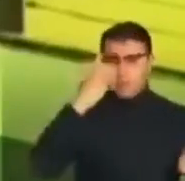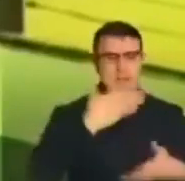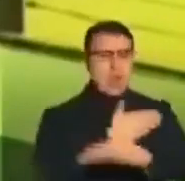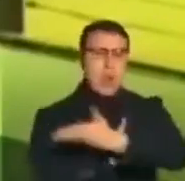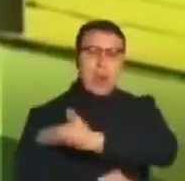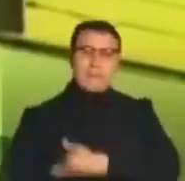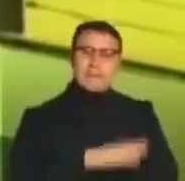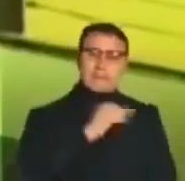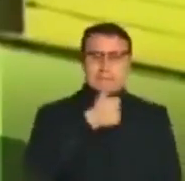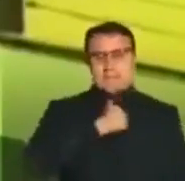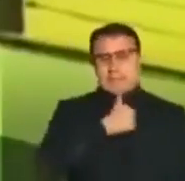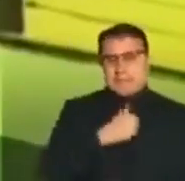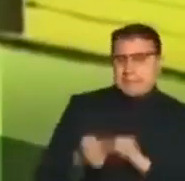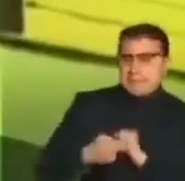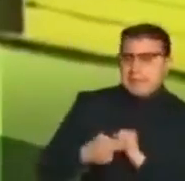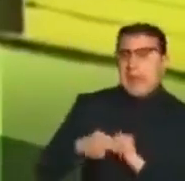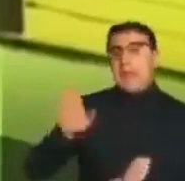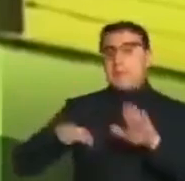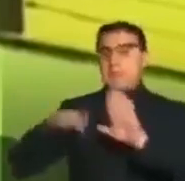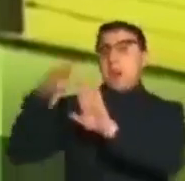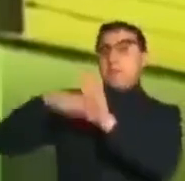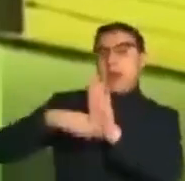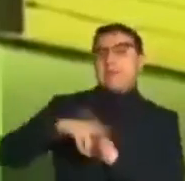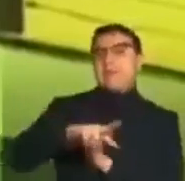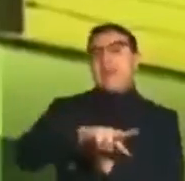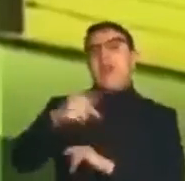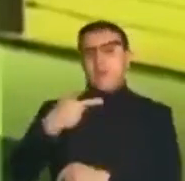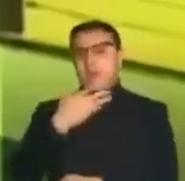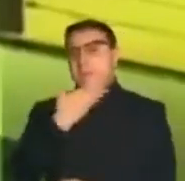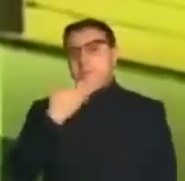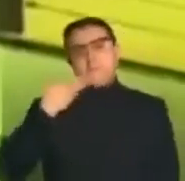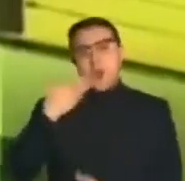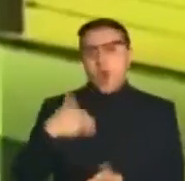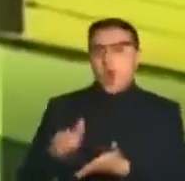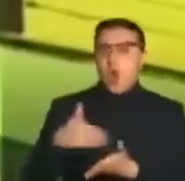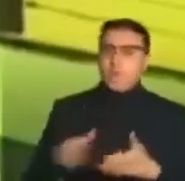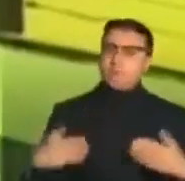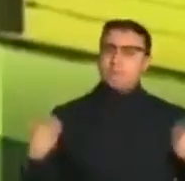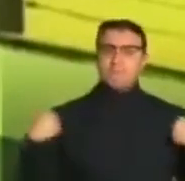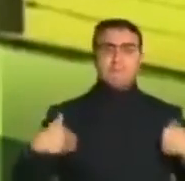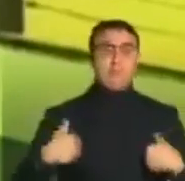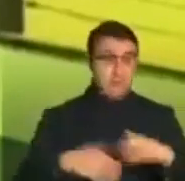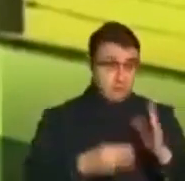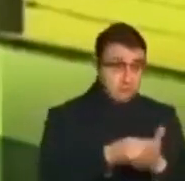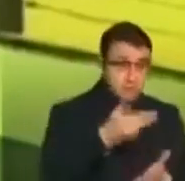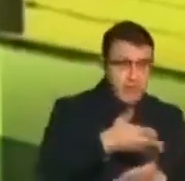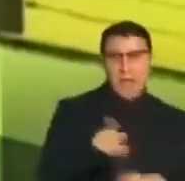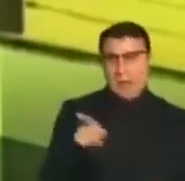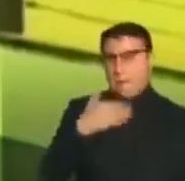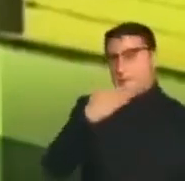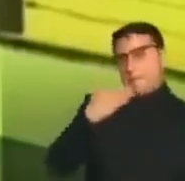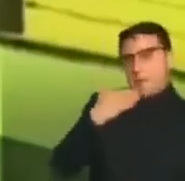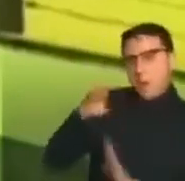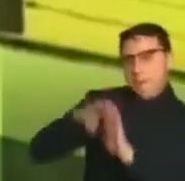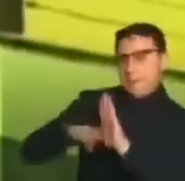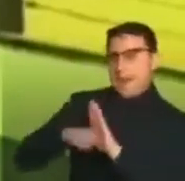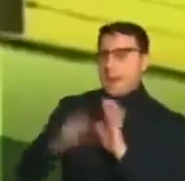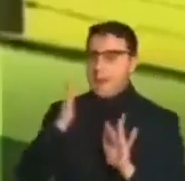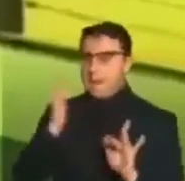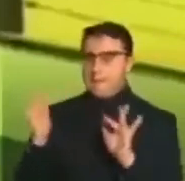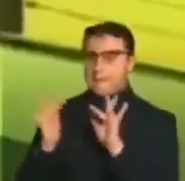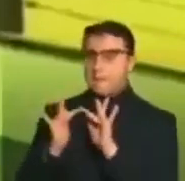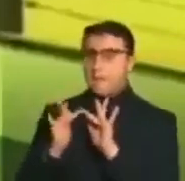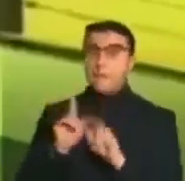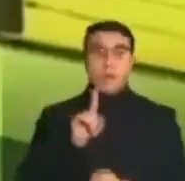menor calidad, a veces hasta mejor que la que más precio tiene, pero en cambio en